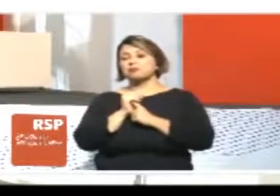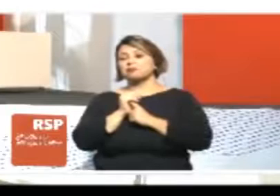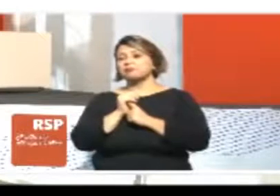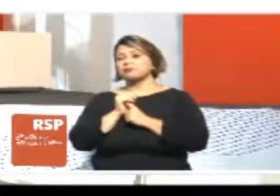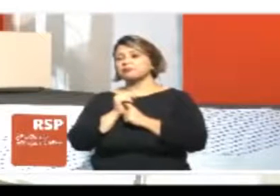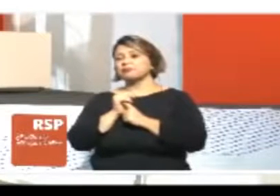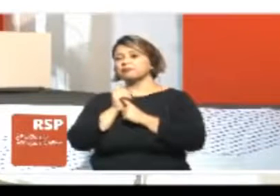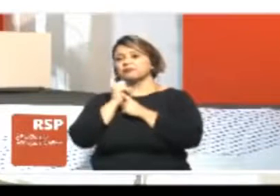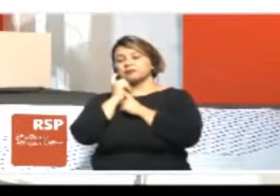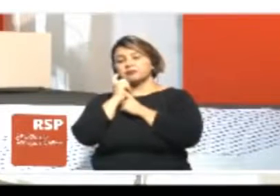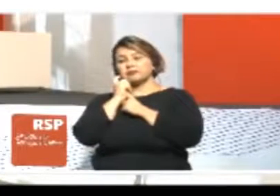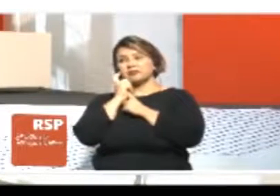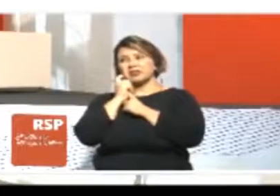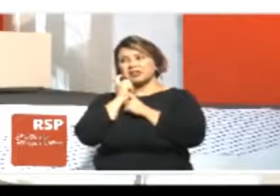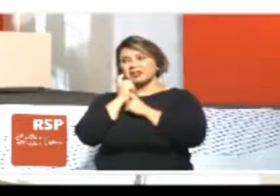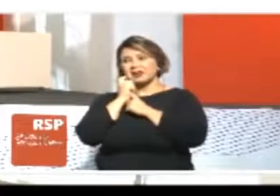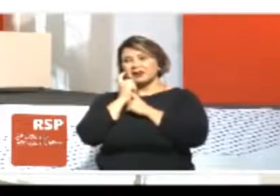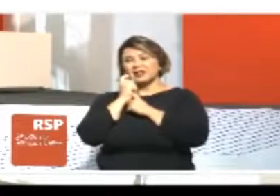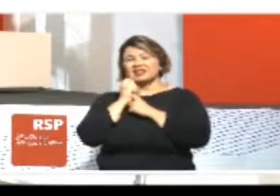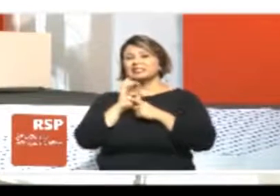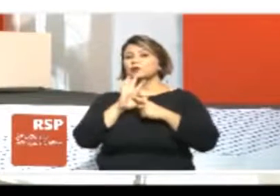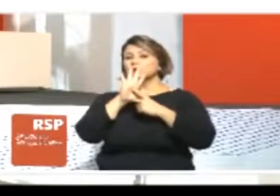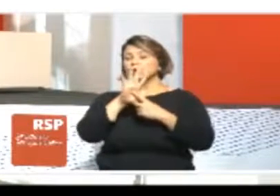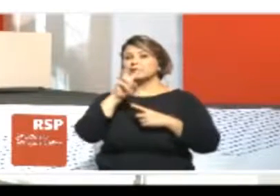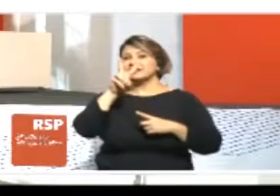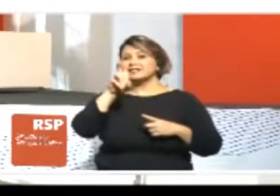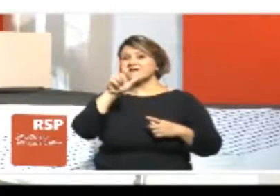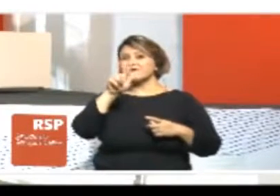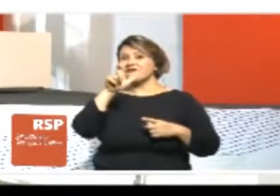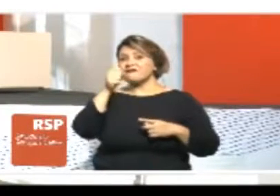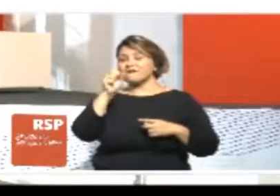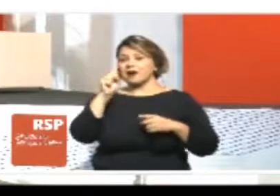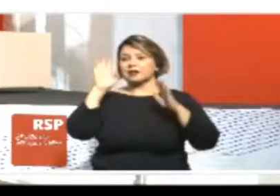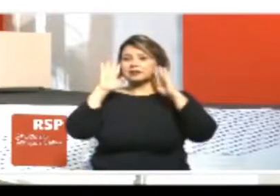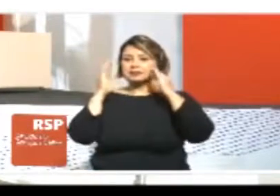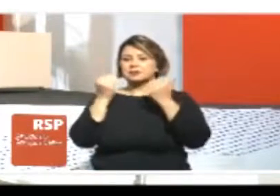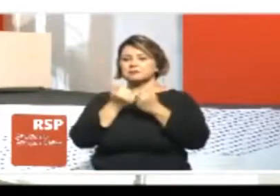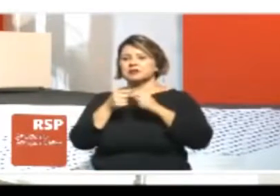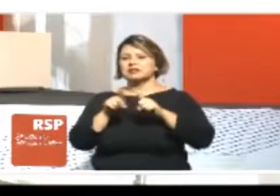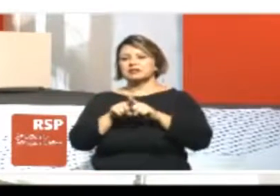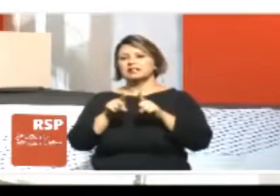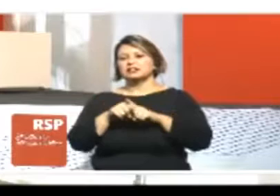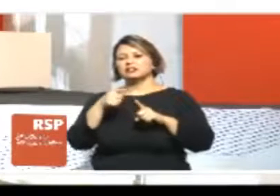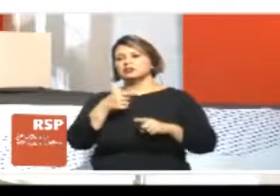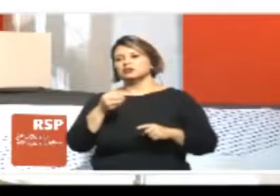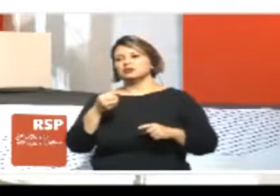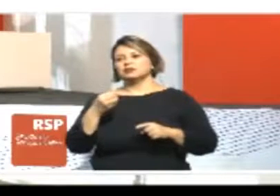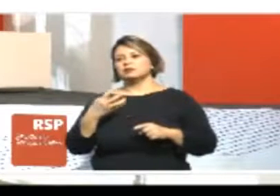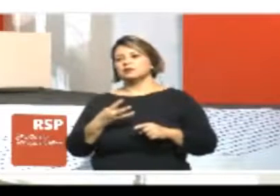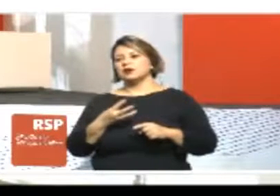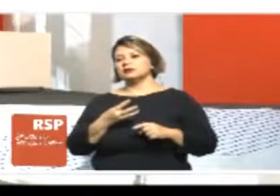Todos los puestos que han habido disponibles en México desde el 2004 fueron